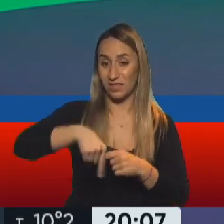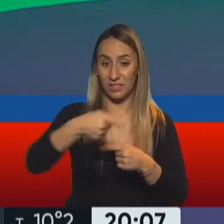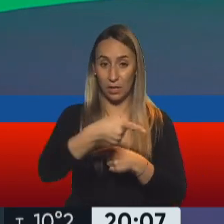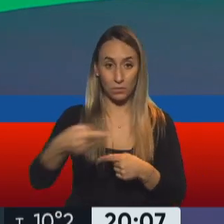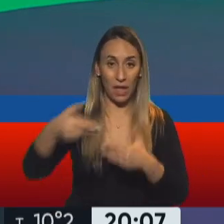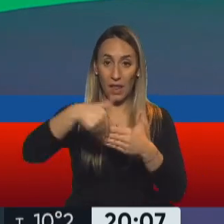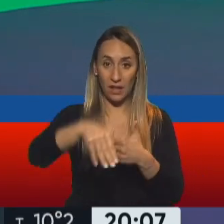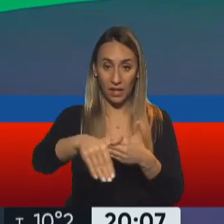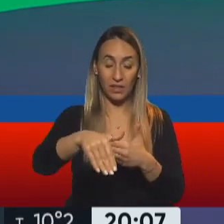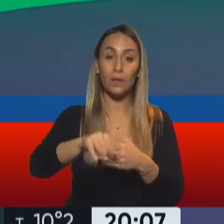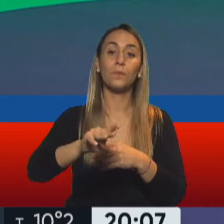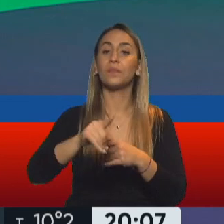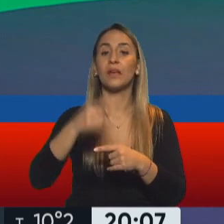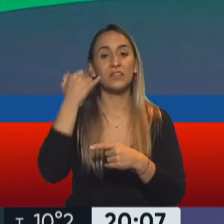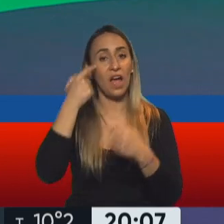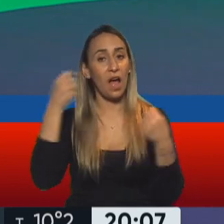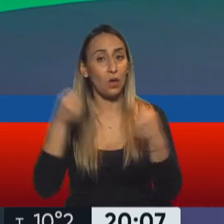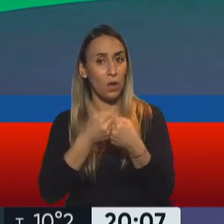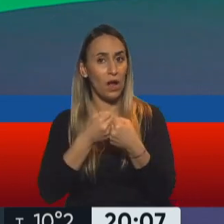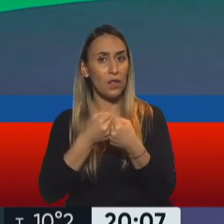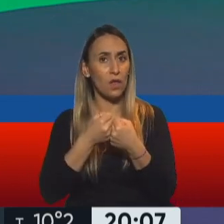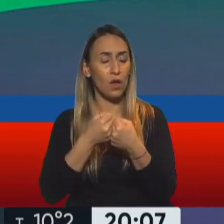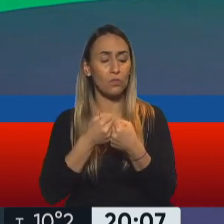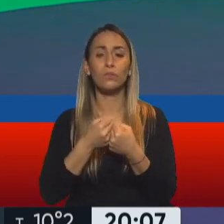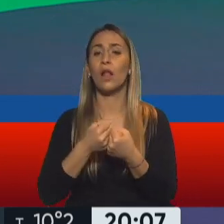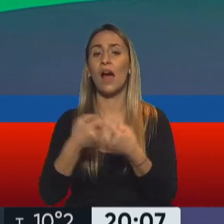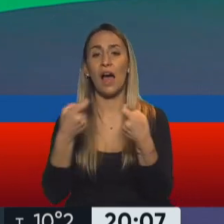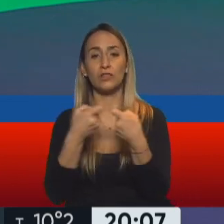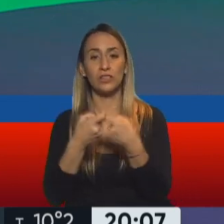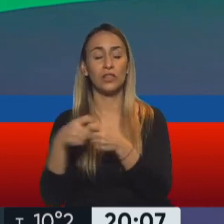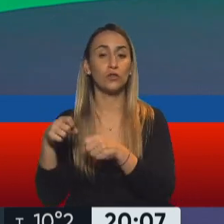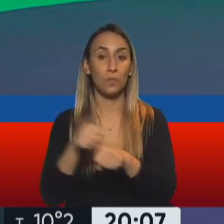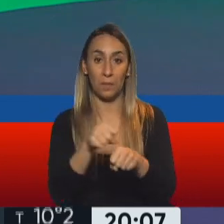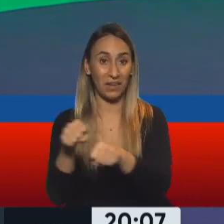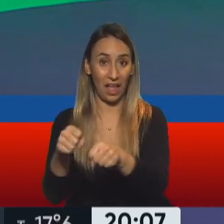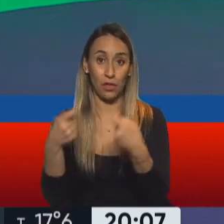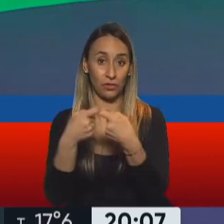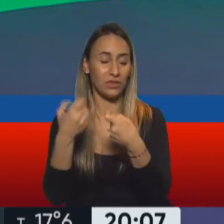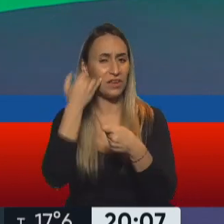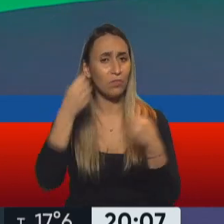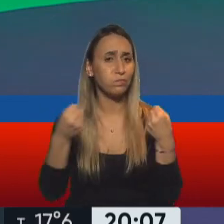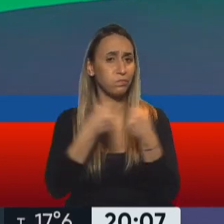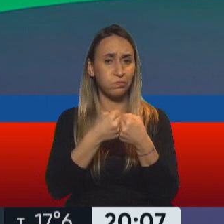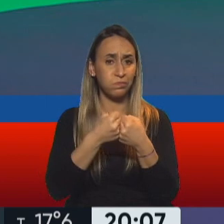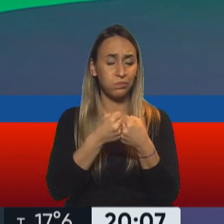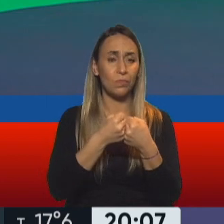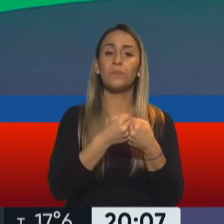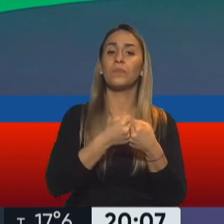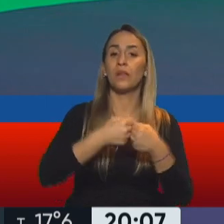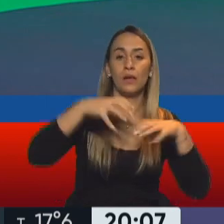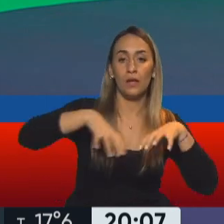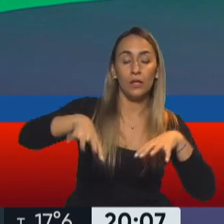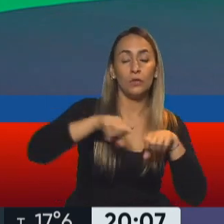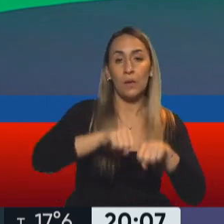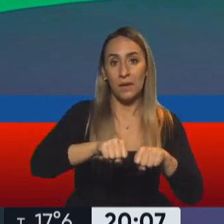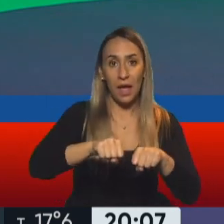semana y luego de extender el acuerdo con la Asociación de Supermercados Unidos, se pueden encontrar en las grandes cadenas de supermercados